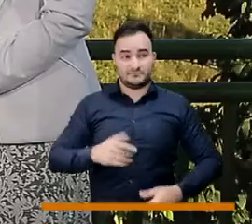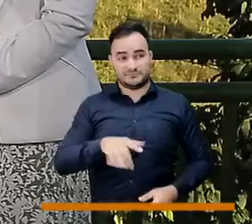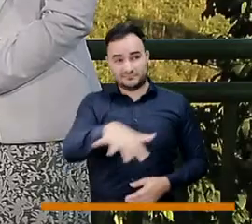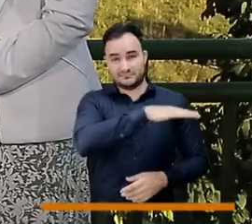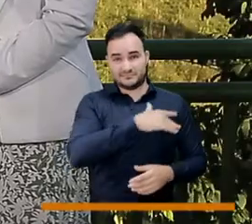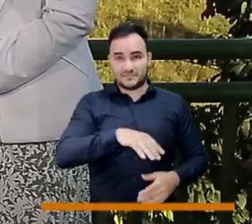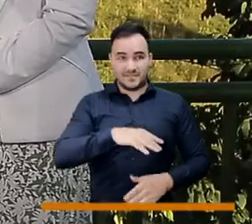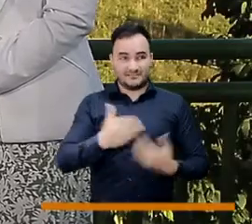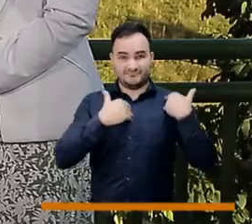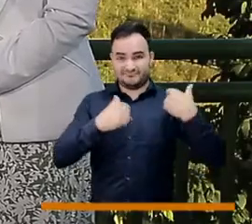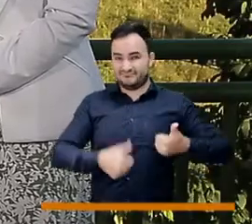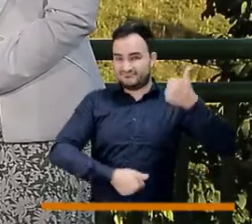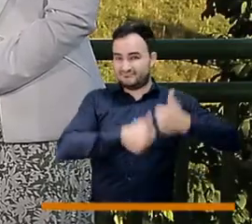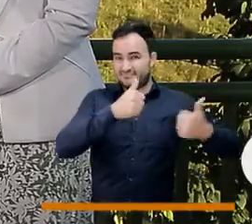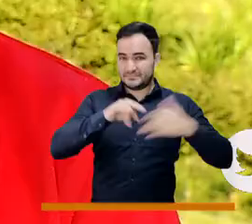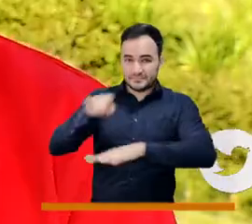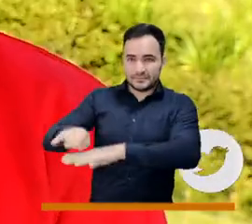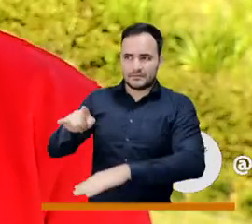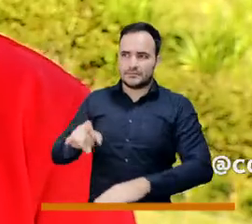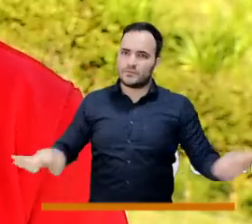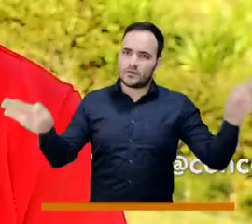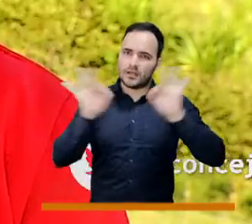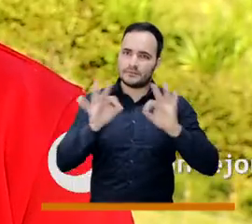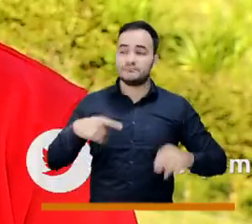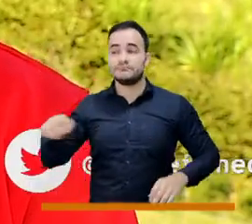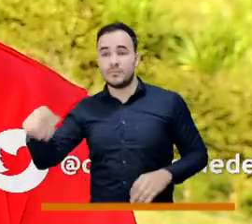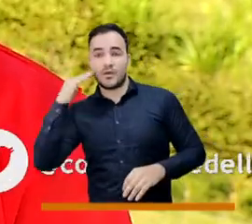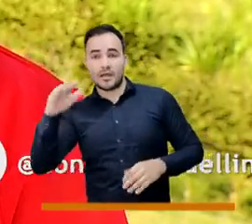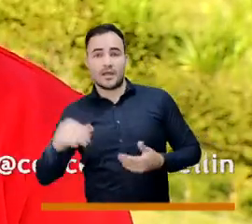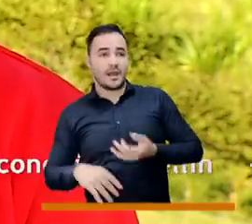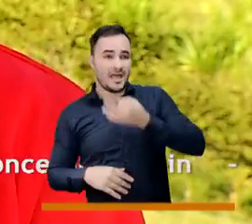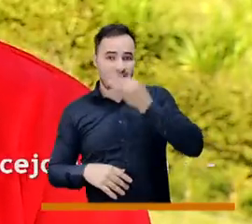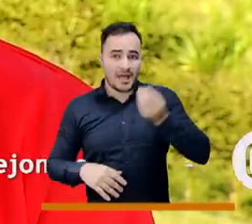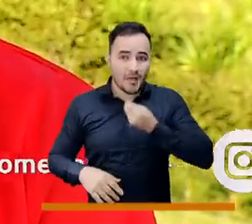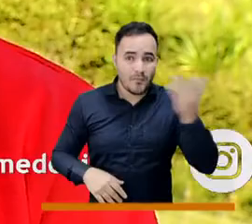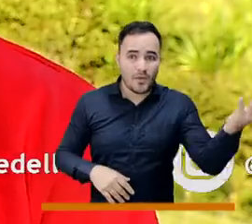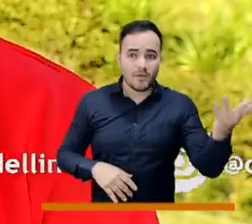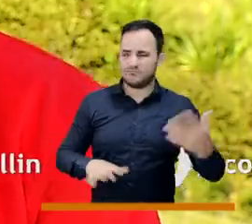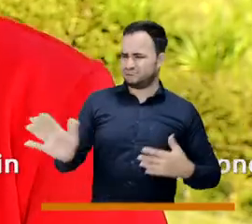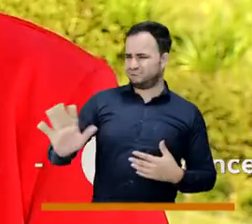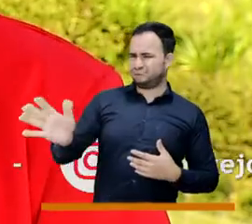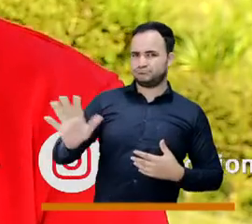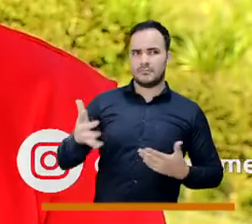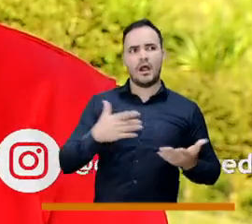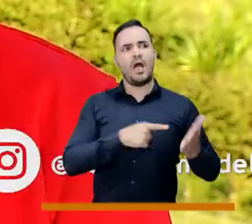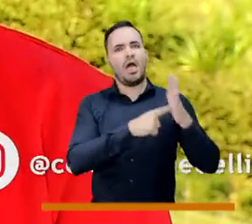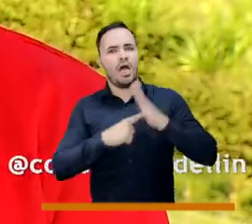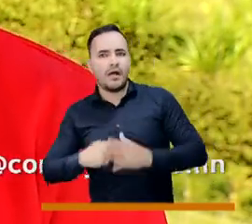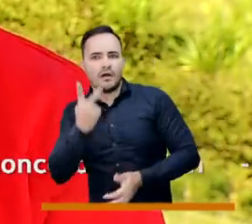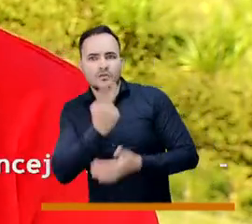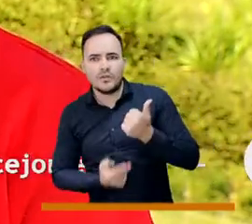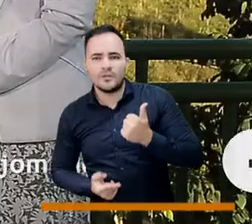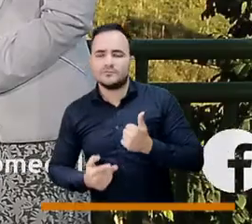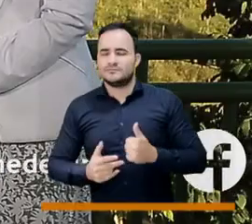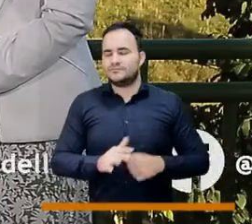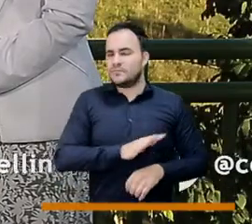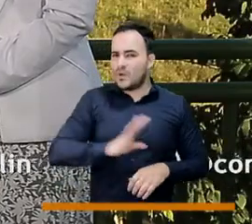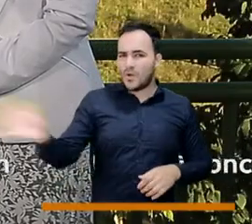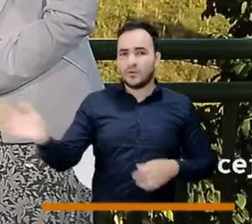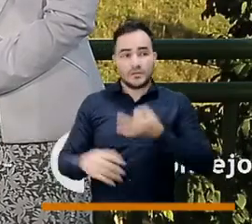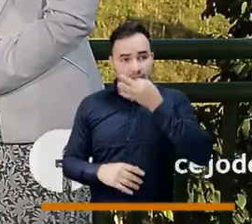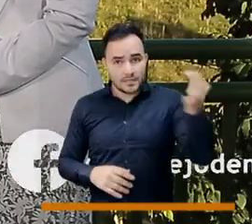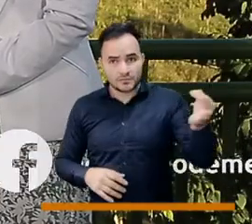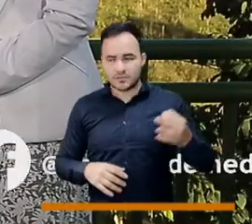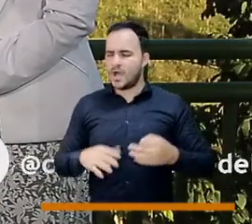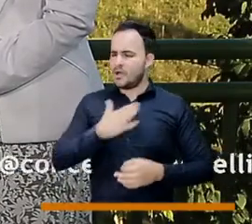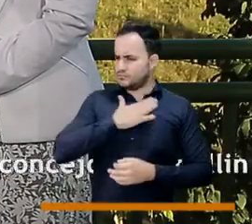muy efectiva, porque cuando la mujer toma el paso y va y denuncia, no la pueden revictimizar, sino que le tienen que garantizar que efectivamente